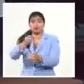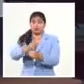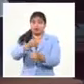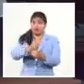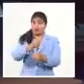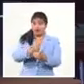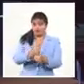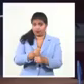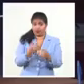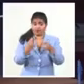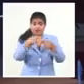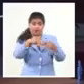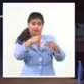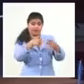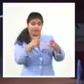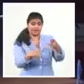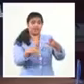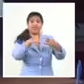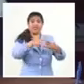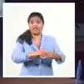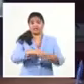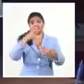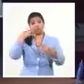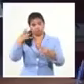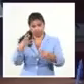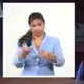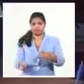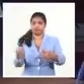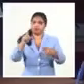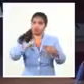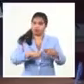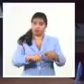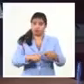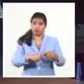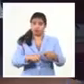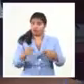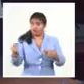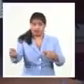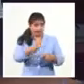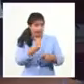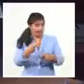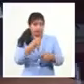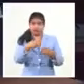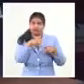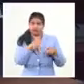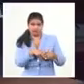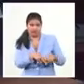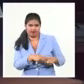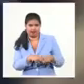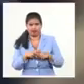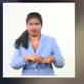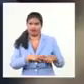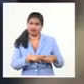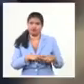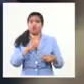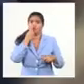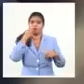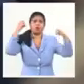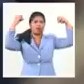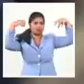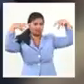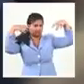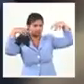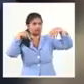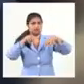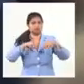3 objetivos fundamentales, a nuestro modo de ver. Uno, en el menor tiempo posible, alejarnos del apagón,